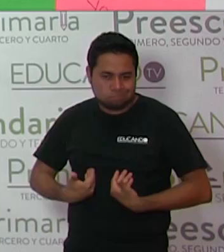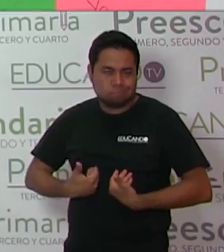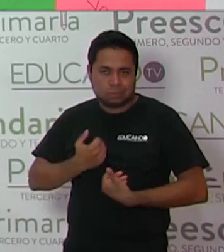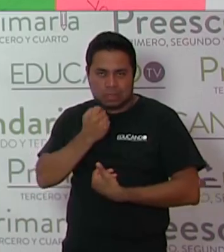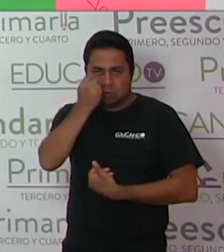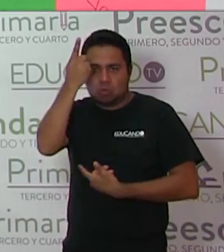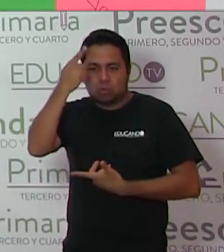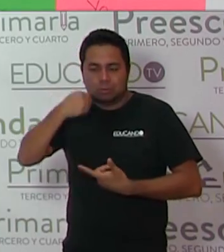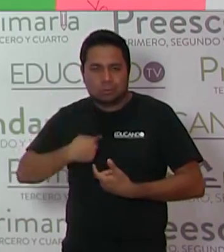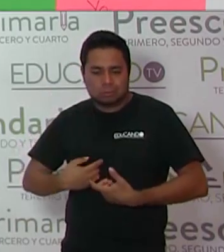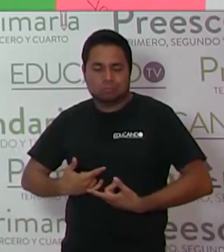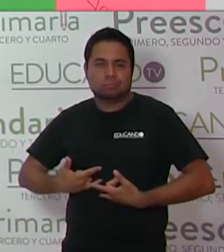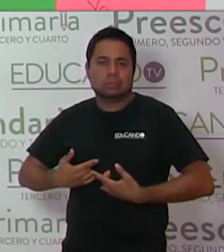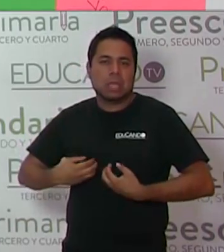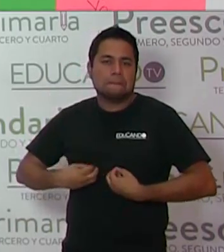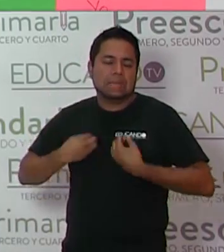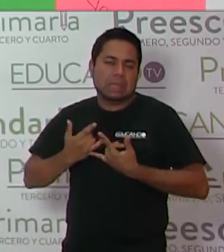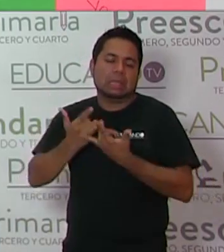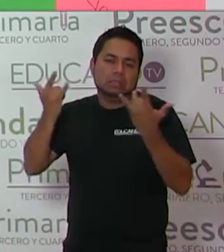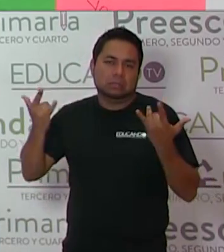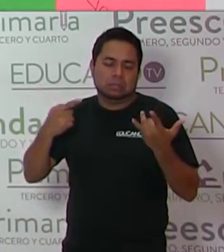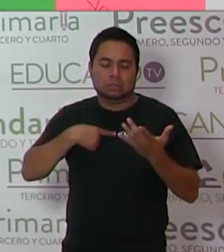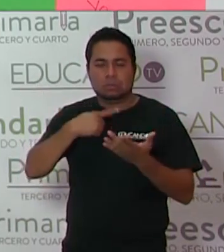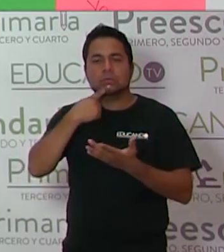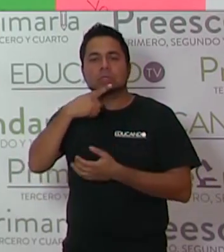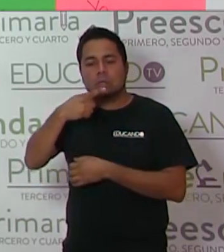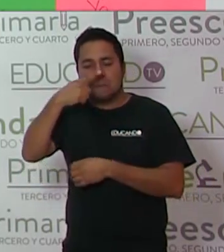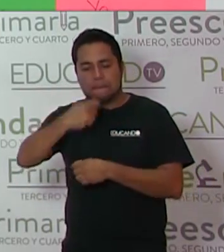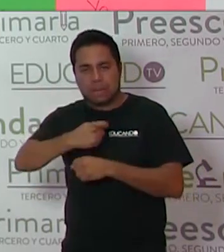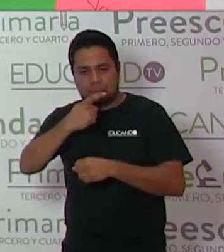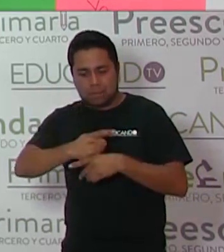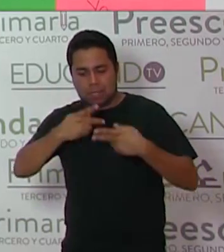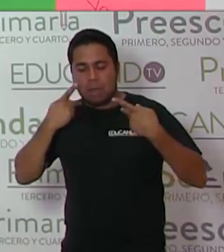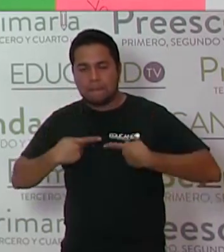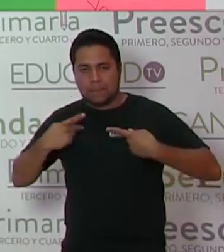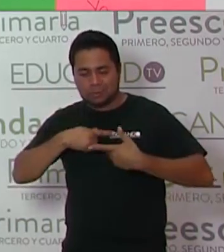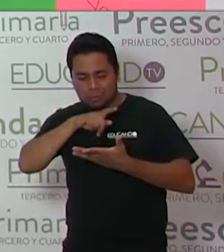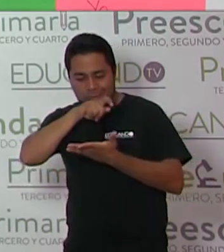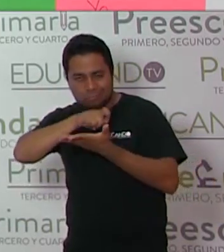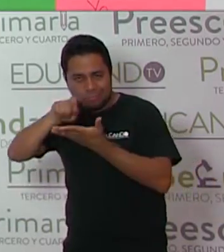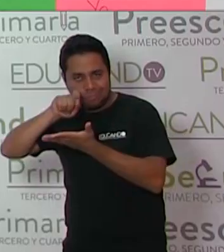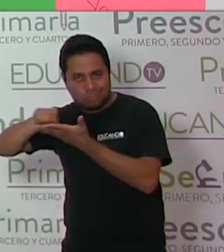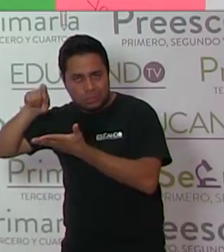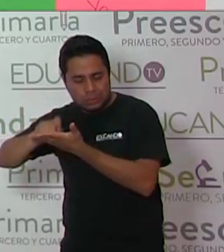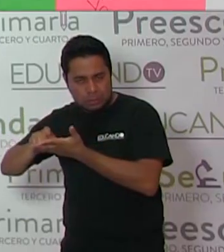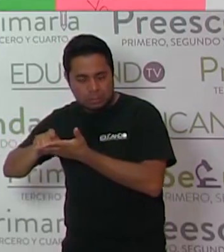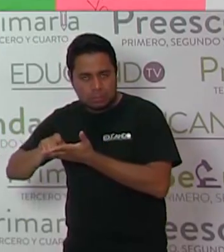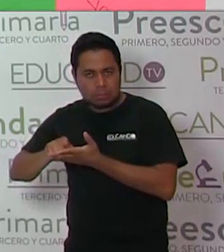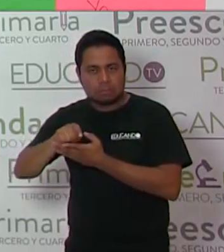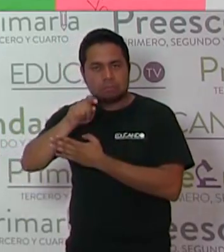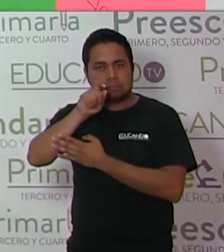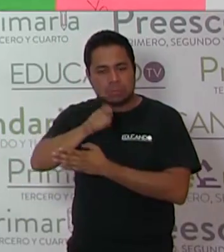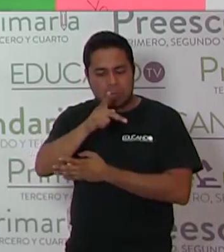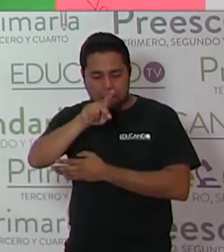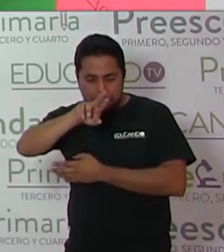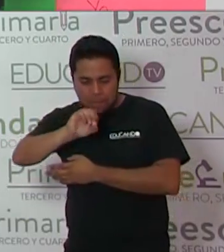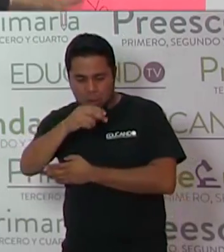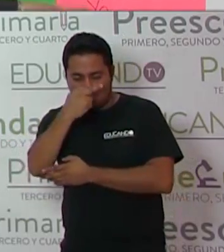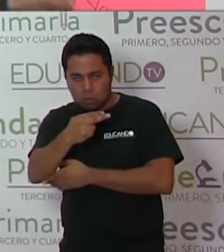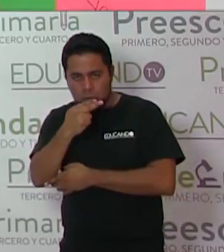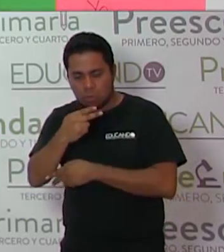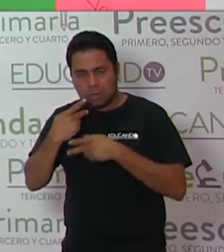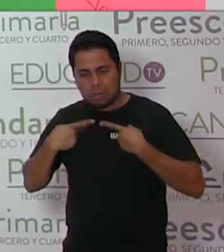esta historia. Podemos decir que está escrito en primera persona y que el